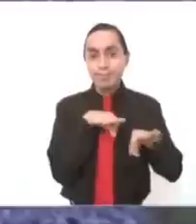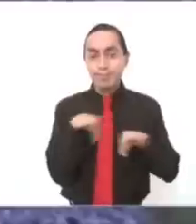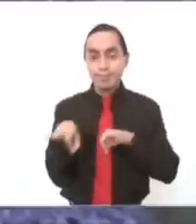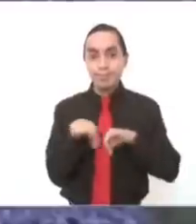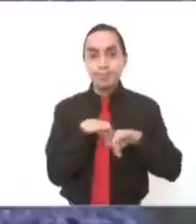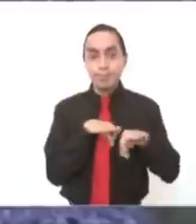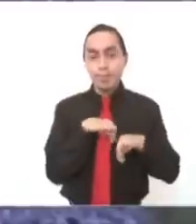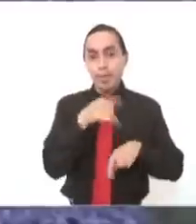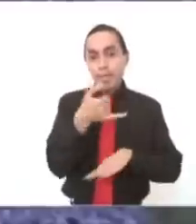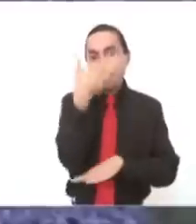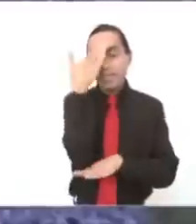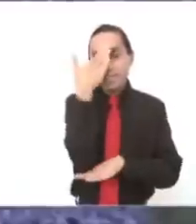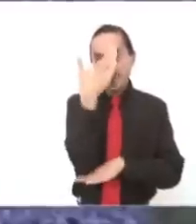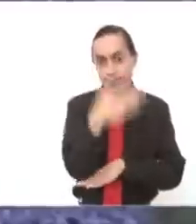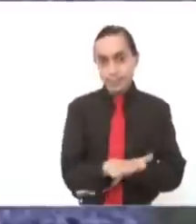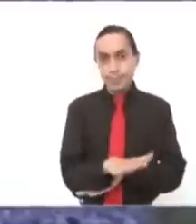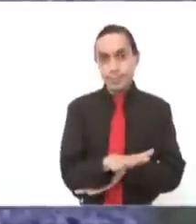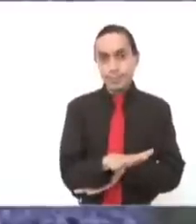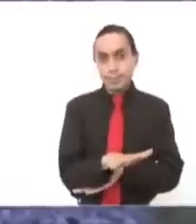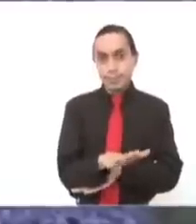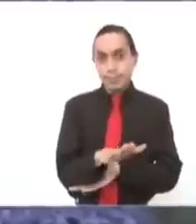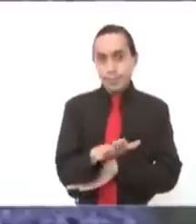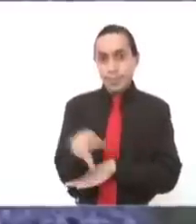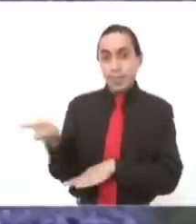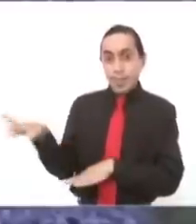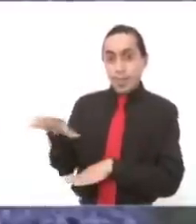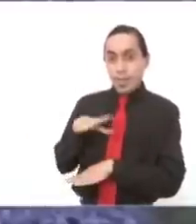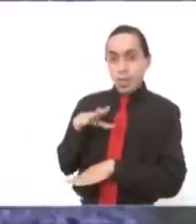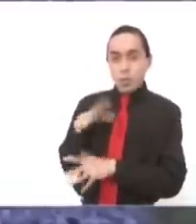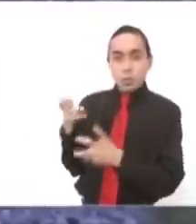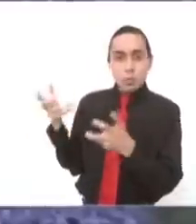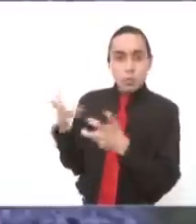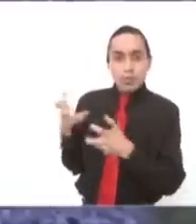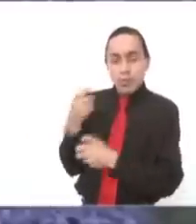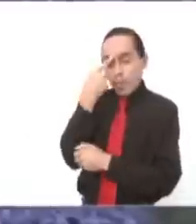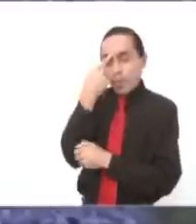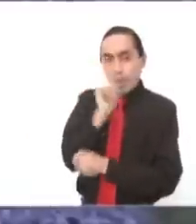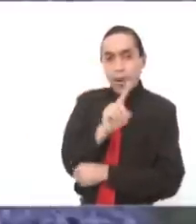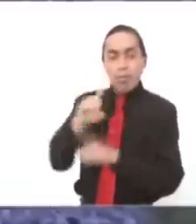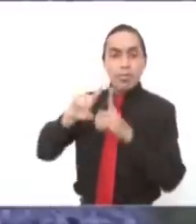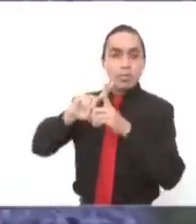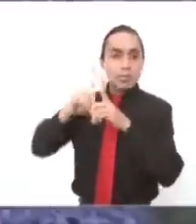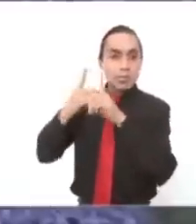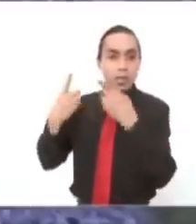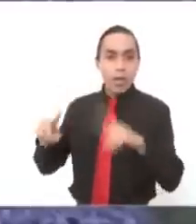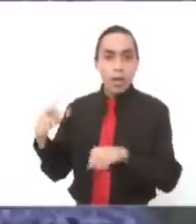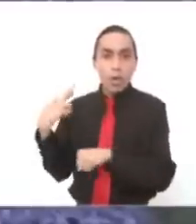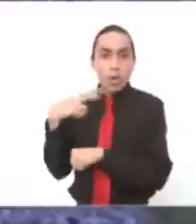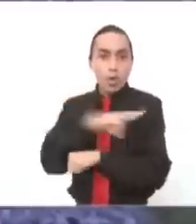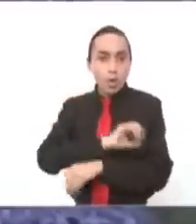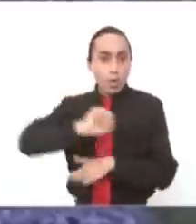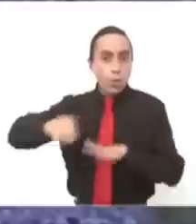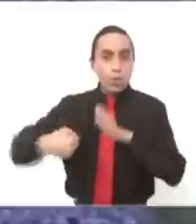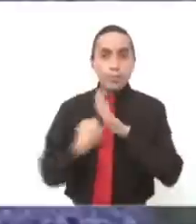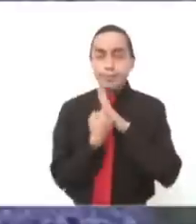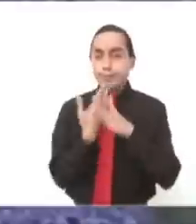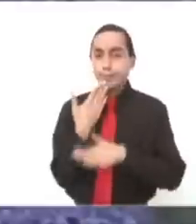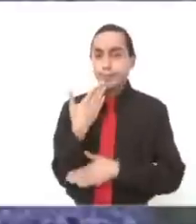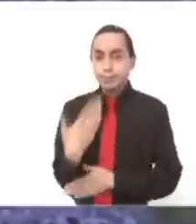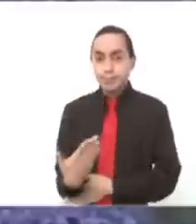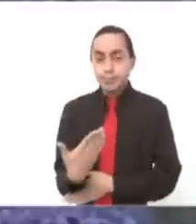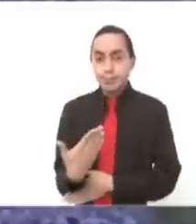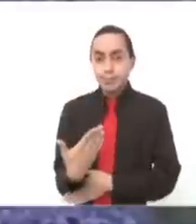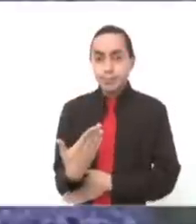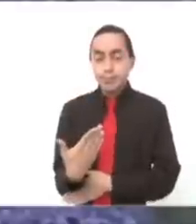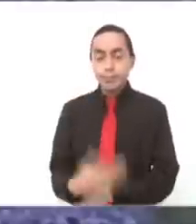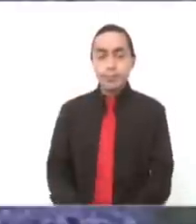y saber cada vez más qué hacen para tener un desarrollo rápido, sostenido. Y en parte